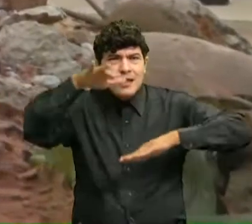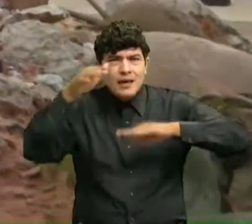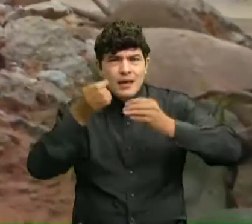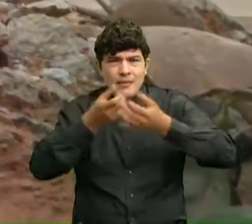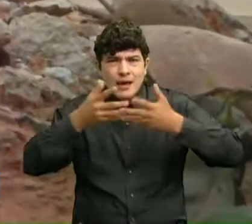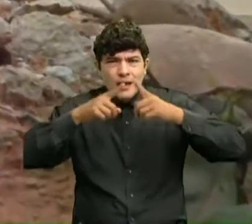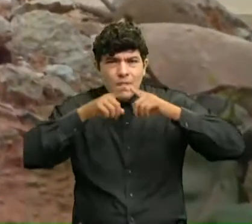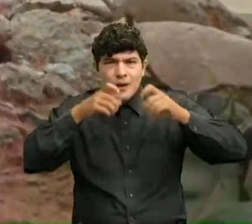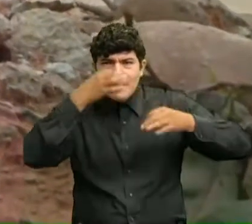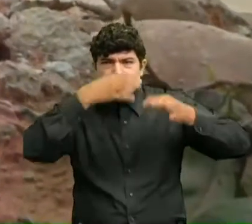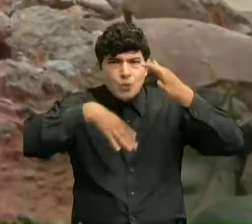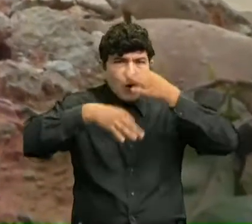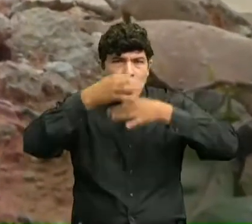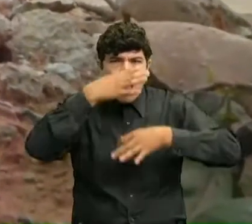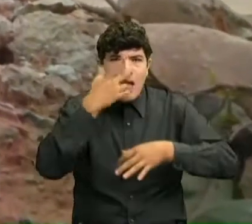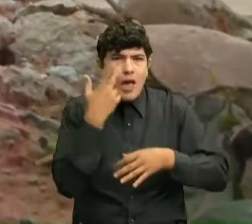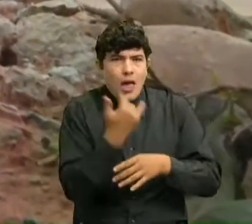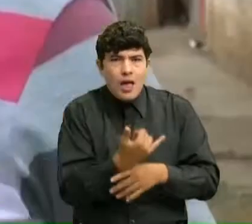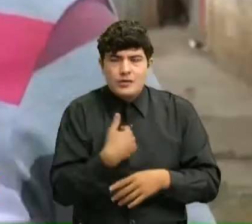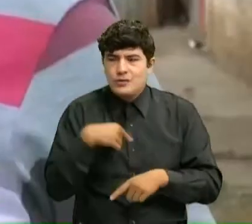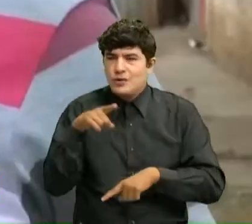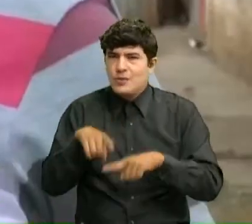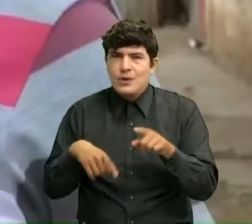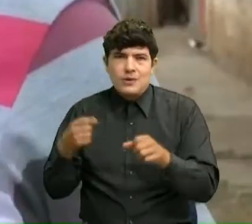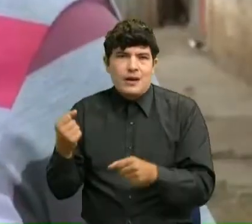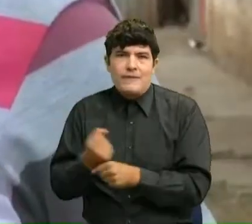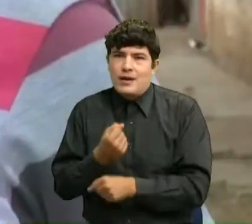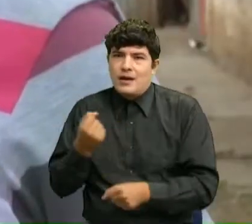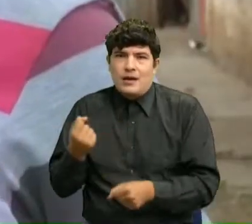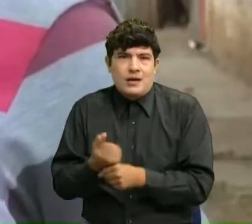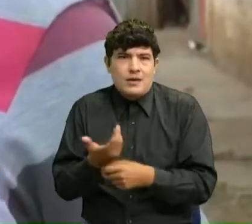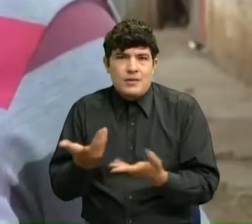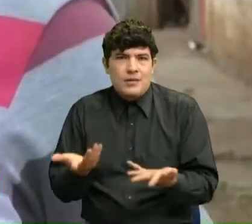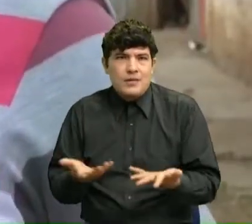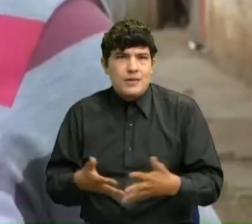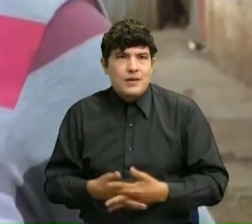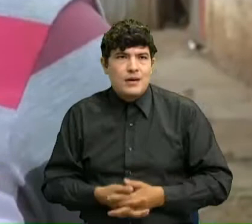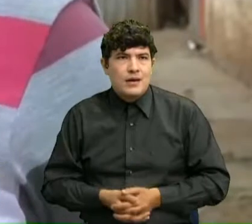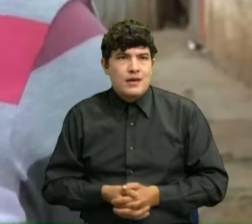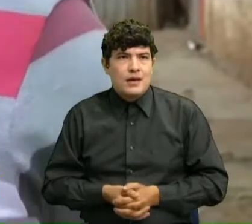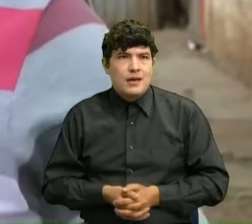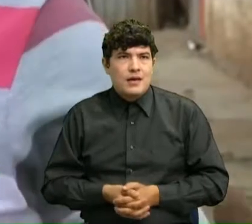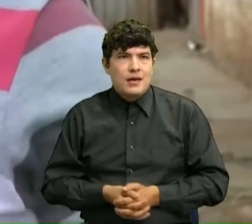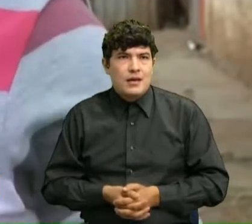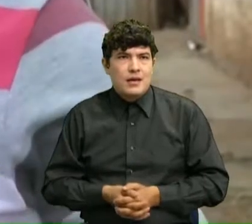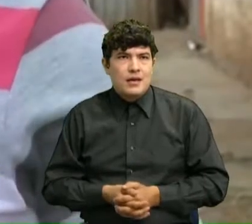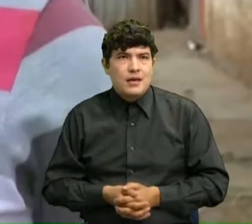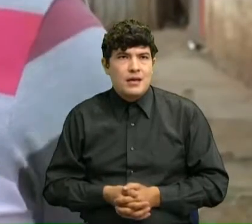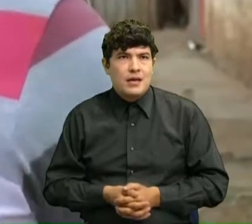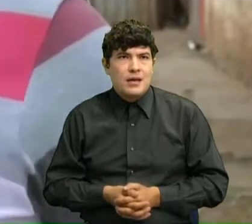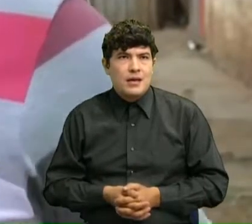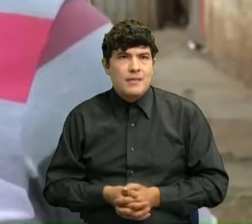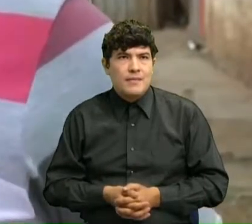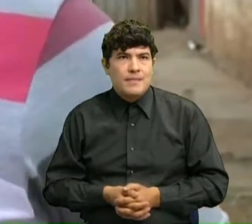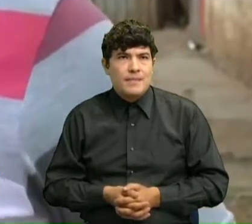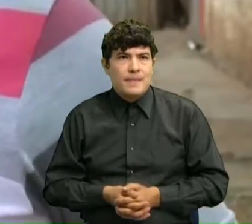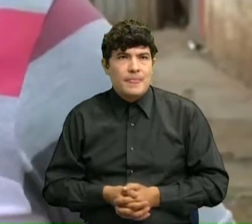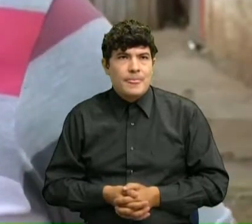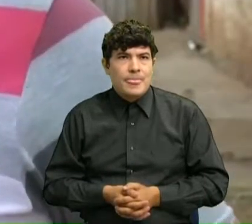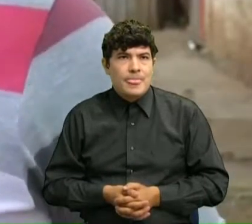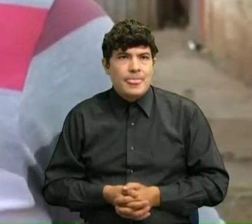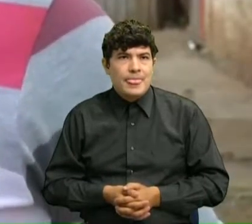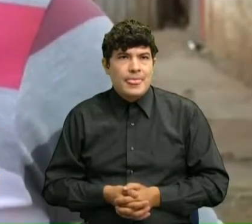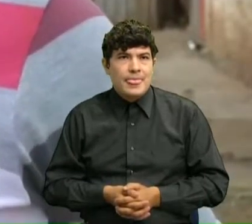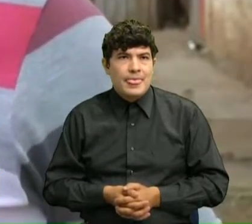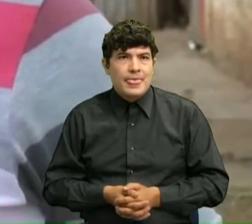ubicado porque no puedo trabajar por el portón me tocó pide permiso al señor para poder trabajar por frente a la casa él